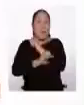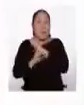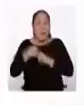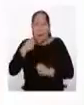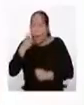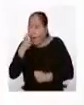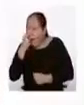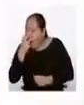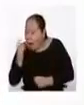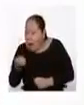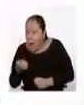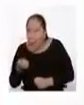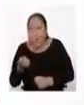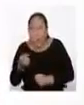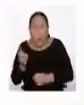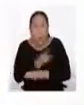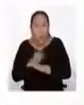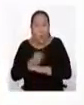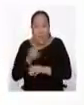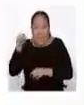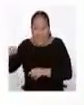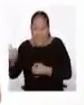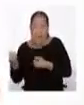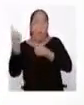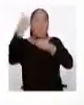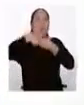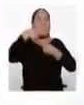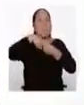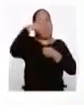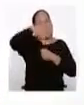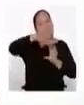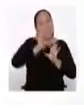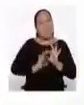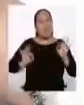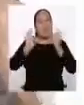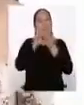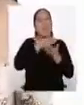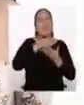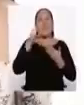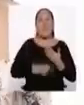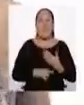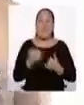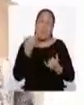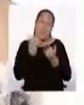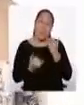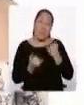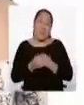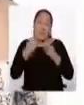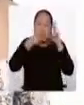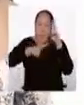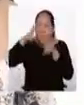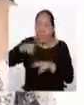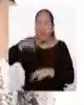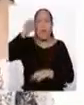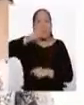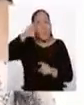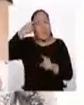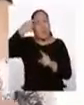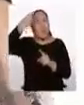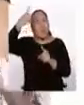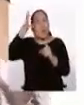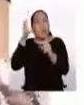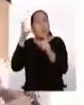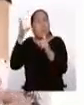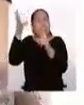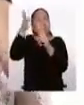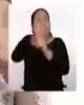su curiosidad musical y además ellos se convirtieron en parte importante de este proyecto. Finalmente vimos que sí pudo realizar sus sueños de